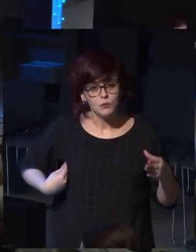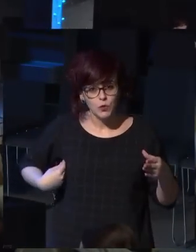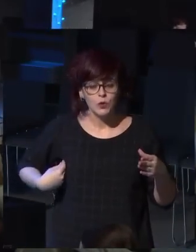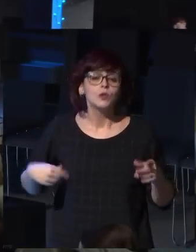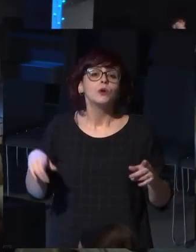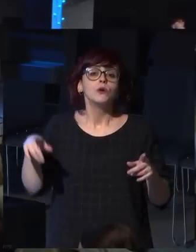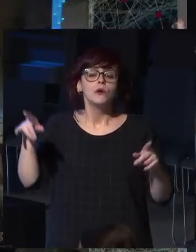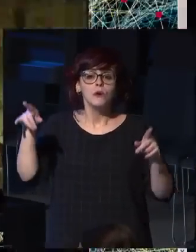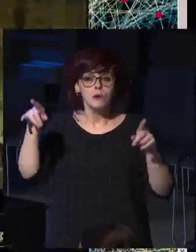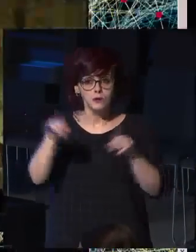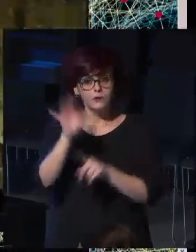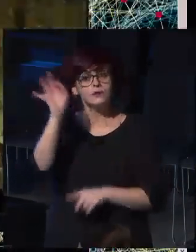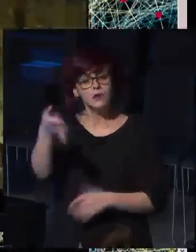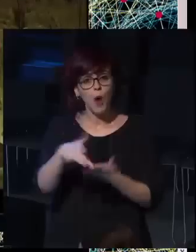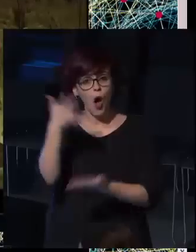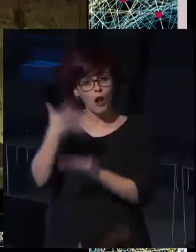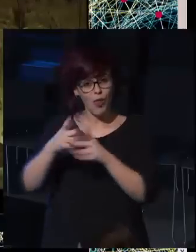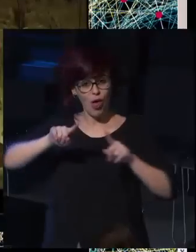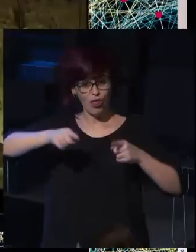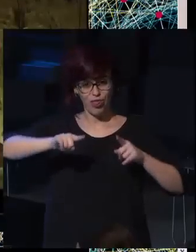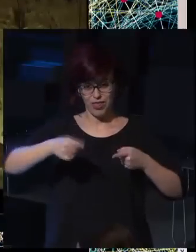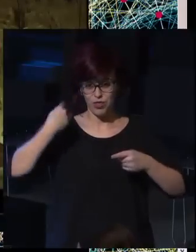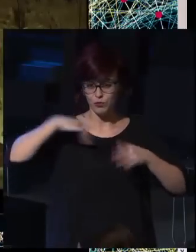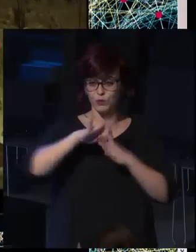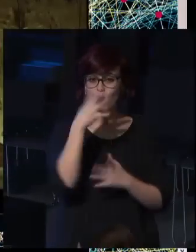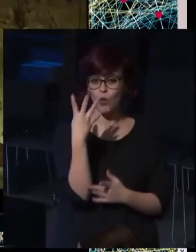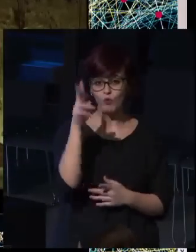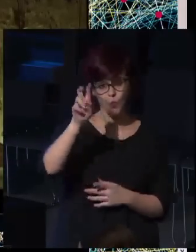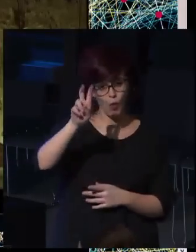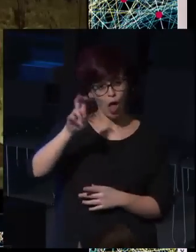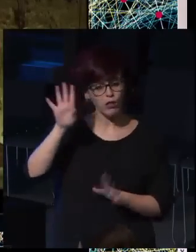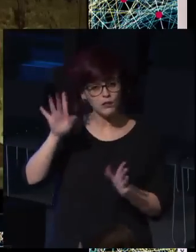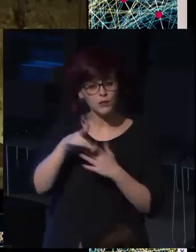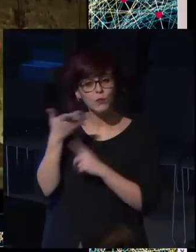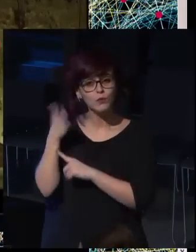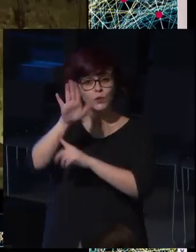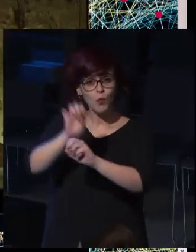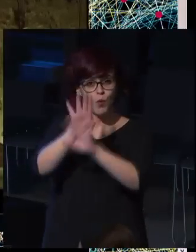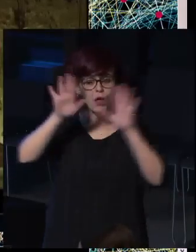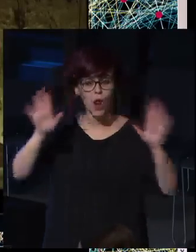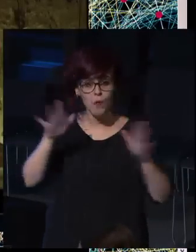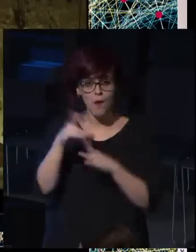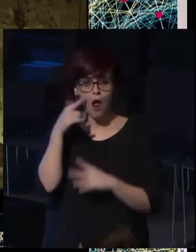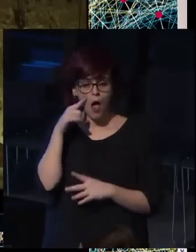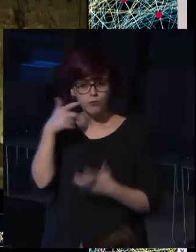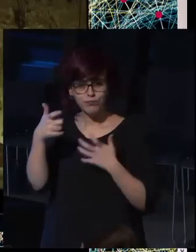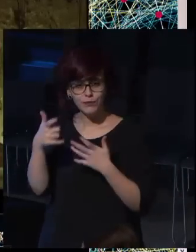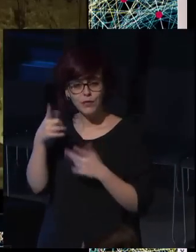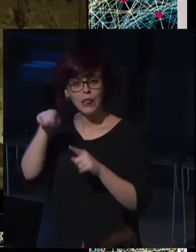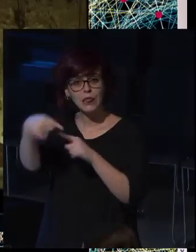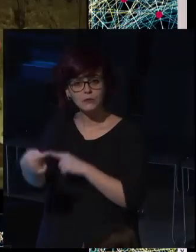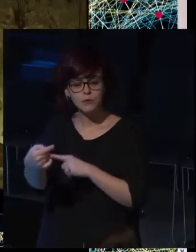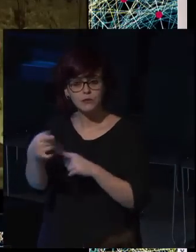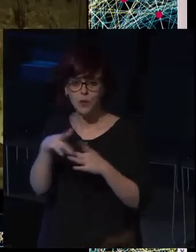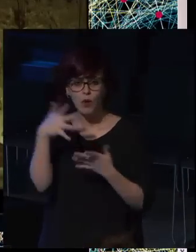veis el grabador en cinta de un cuarto pulgada, que dejamos en plano para que se viese bien, y eso, a la izquierda está